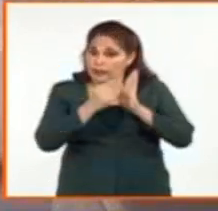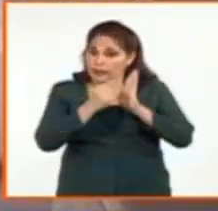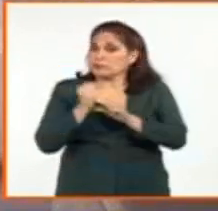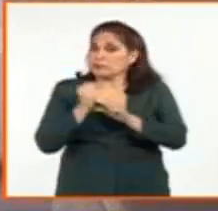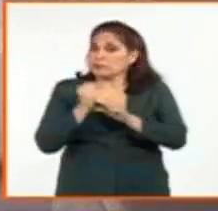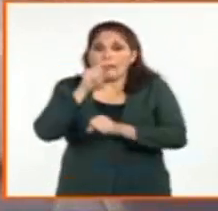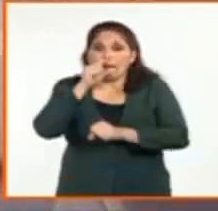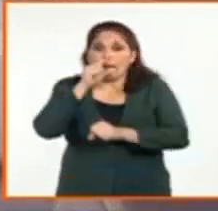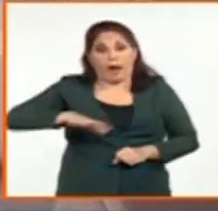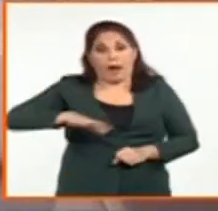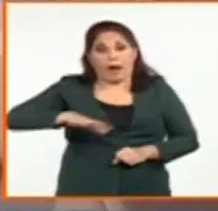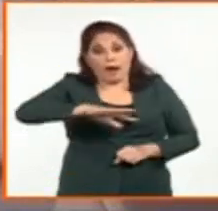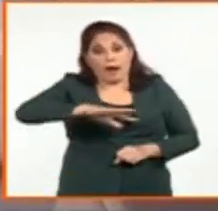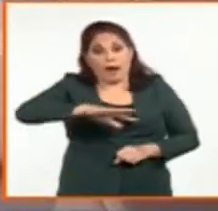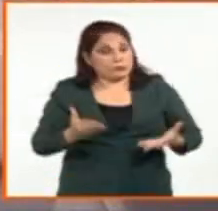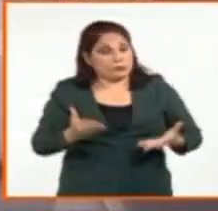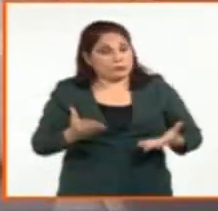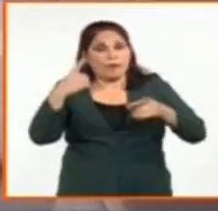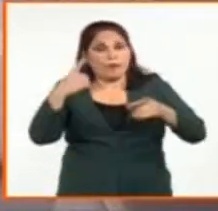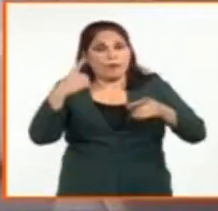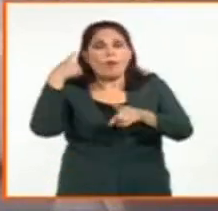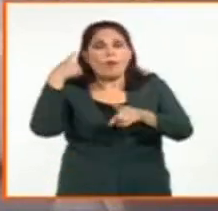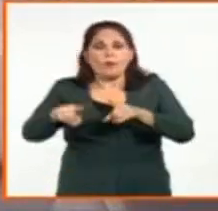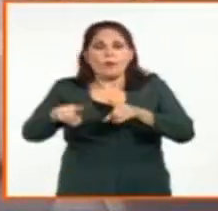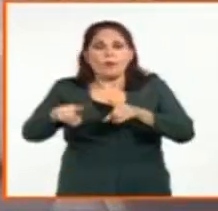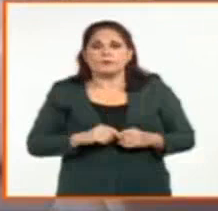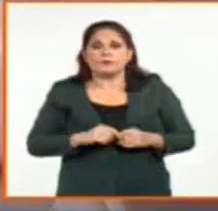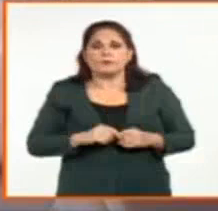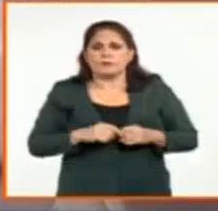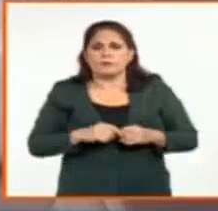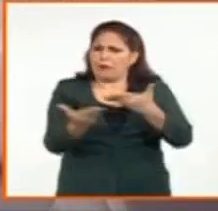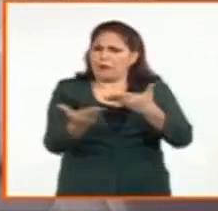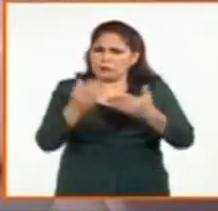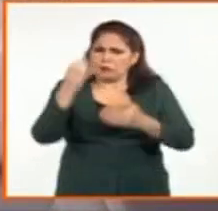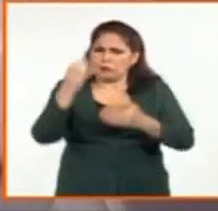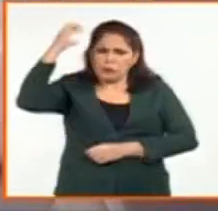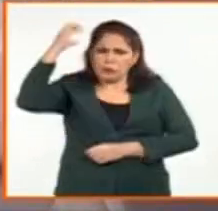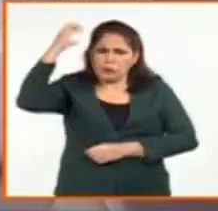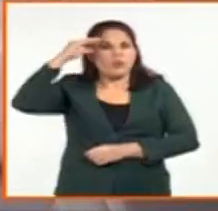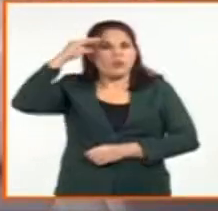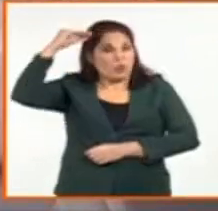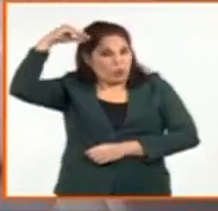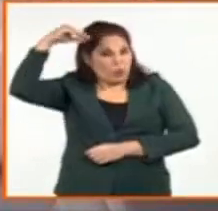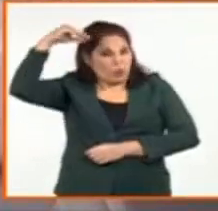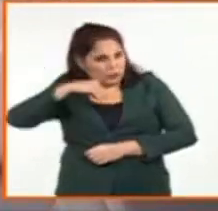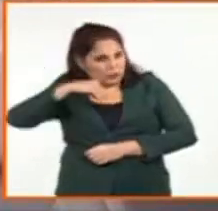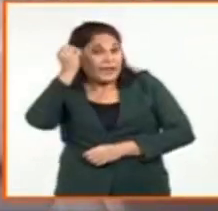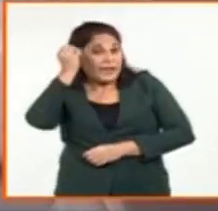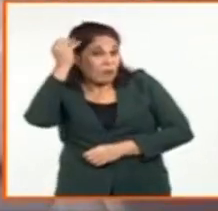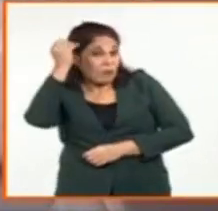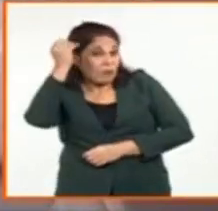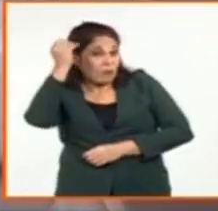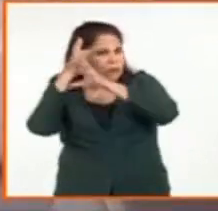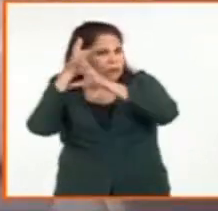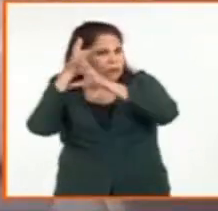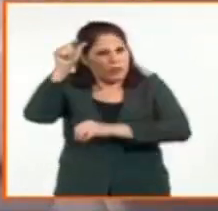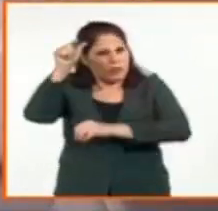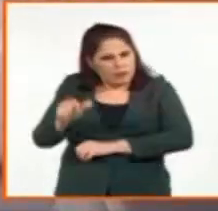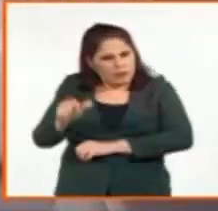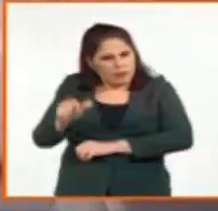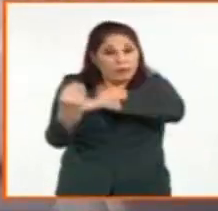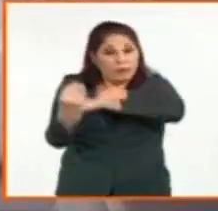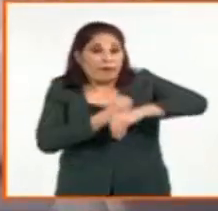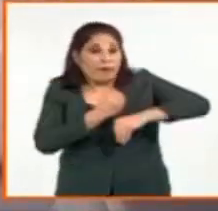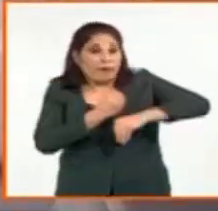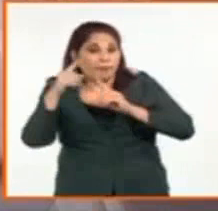y por último es consolidar la gestión de gobierno conciencia y Innovación transformación digital